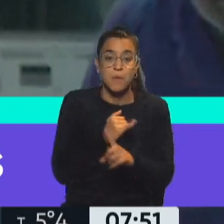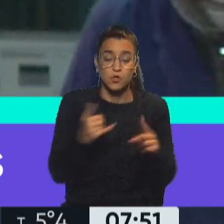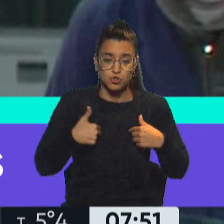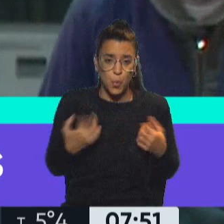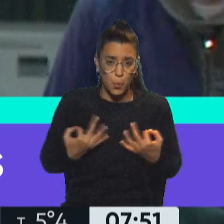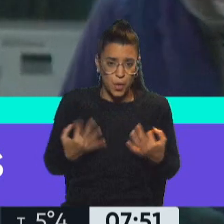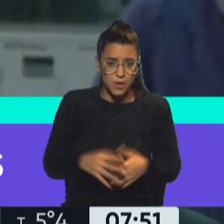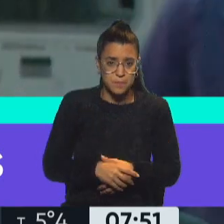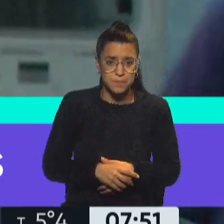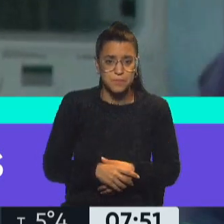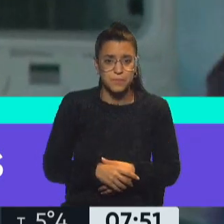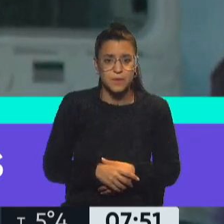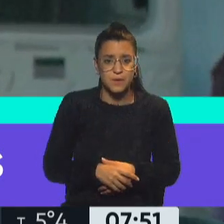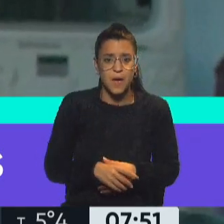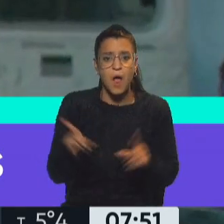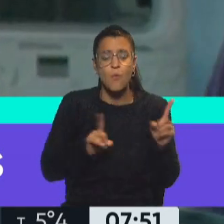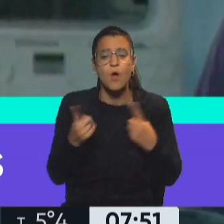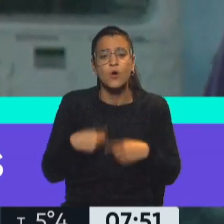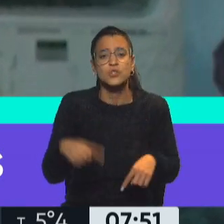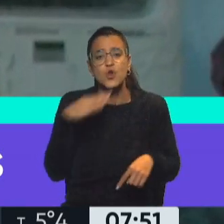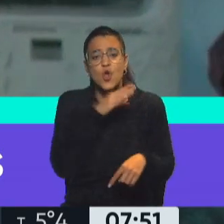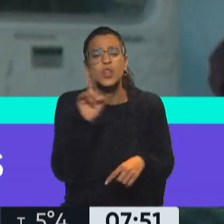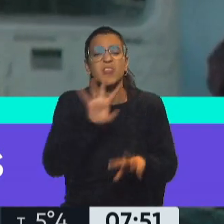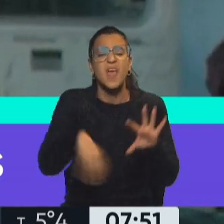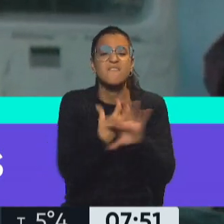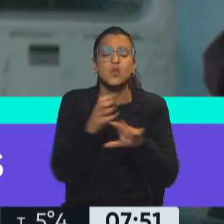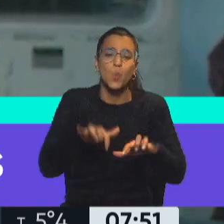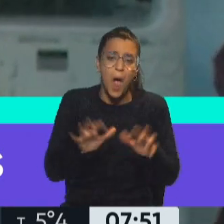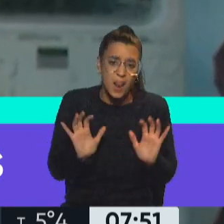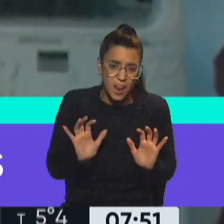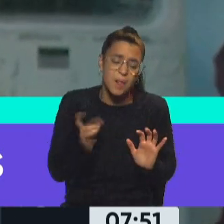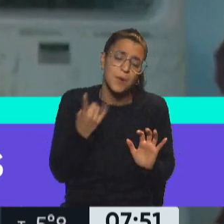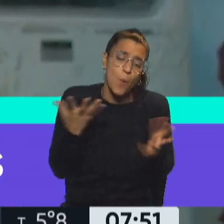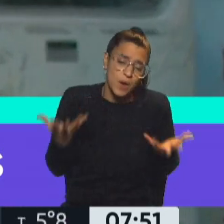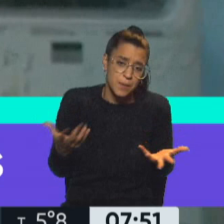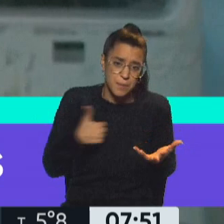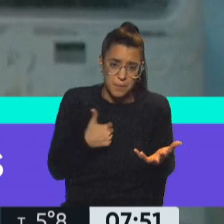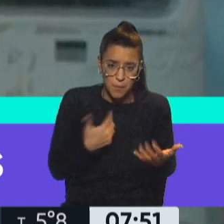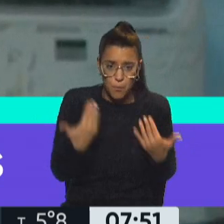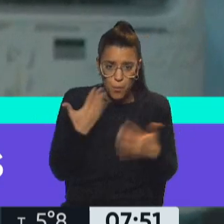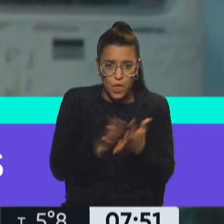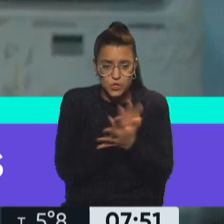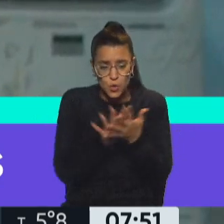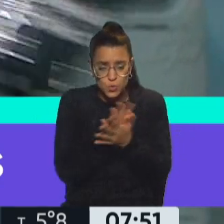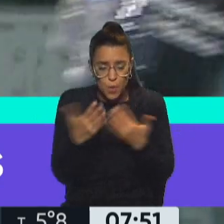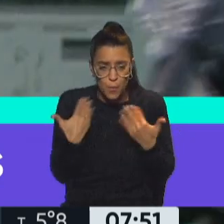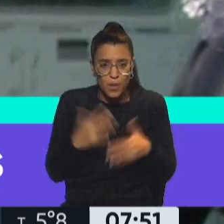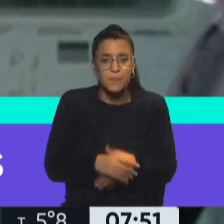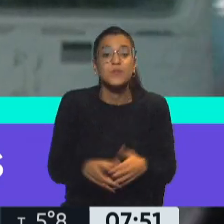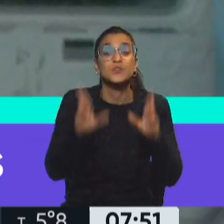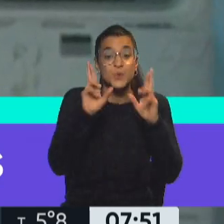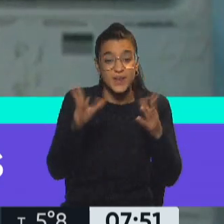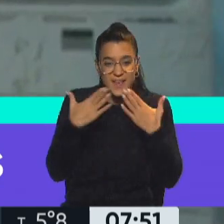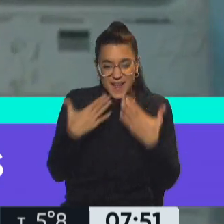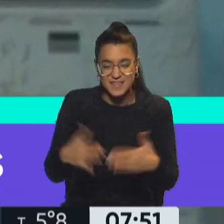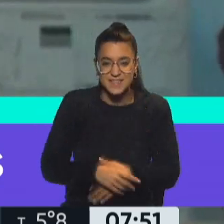bien. Habían cosas que todavía no se entendían en la virtualidad, ajá, pero bueno, para mí se pudieron solucionar las cosas. Te deseo suerte,